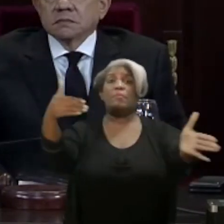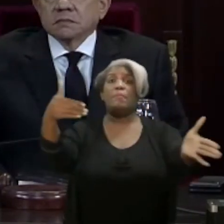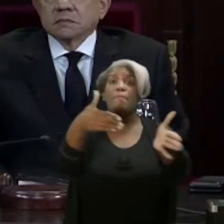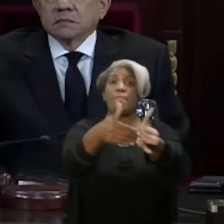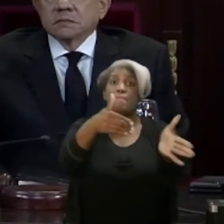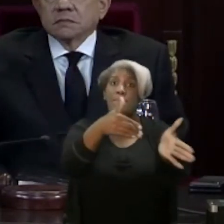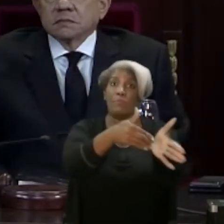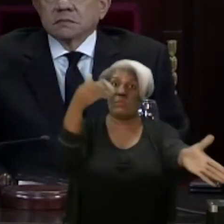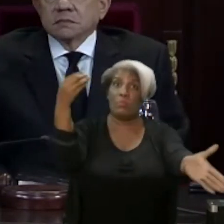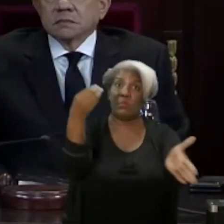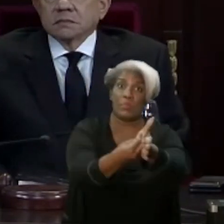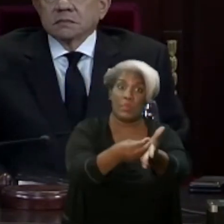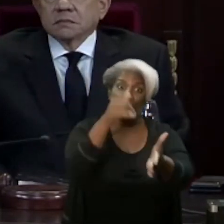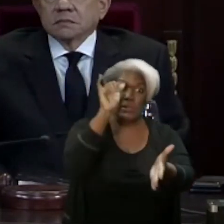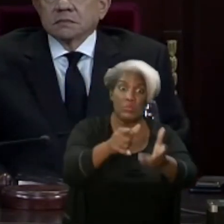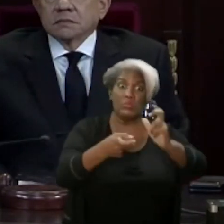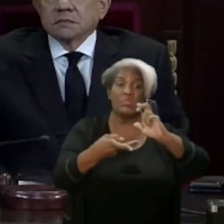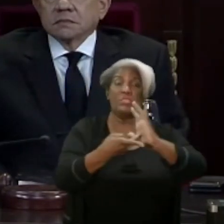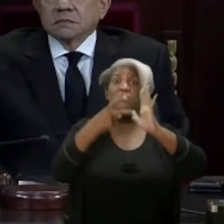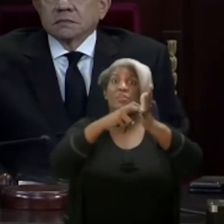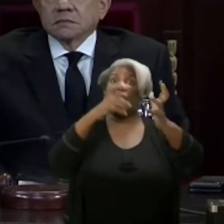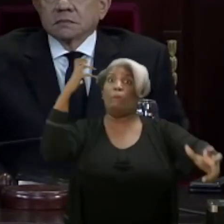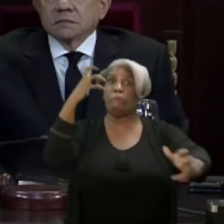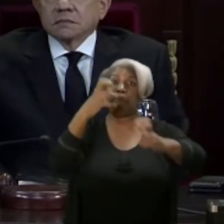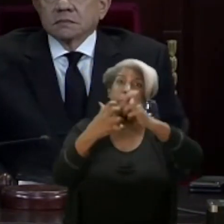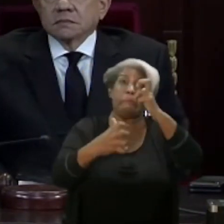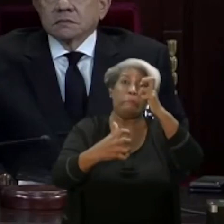inestabilidad crearía una verdadera crisis social